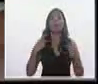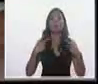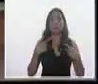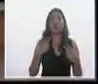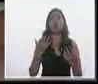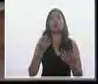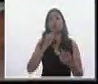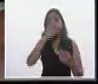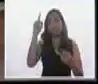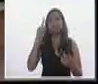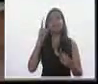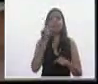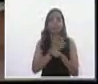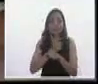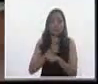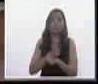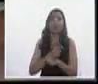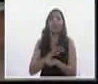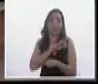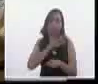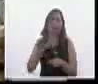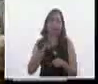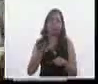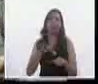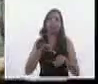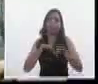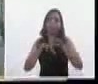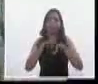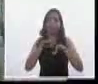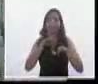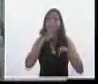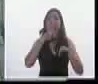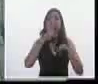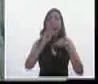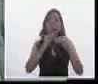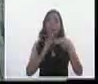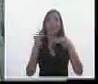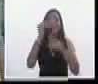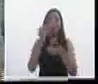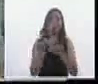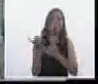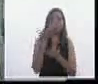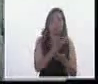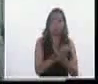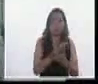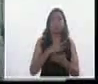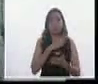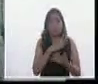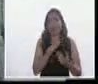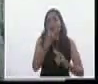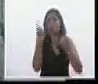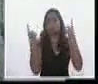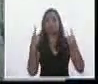que pueden tener un empleo Pues con mejor remunerado no este sí la mayoría de las personas son